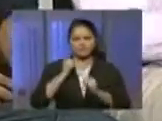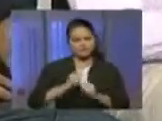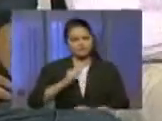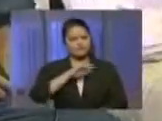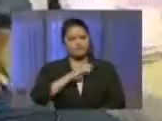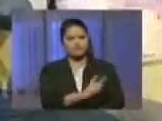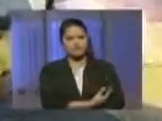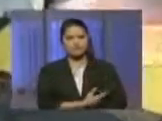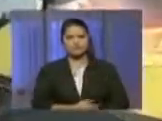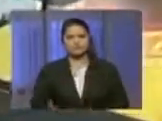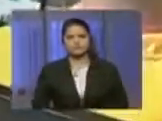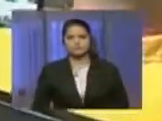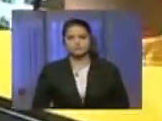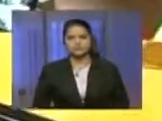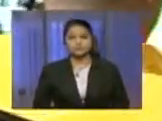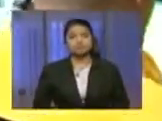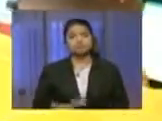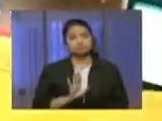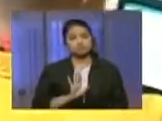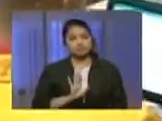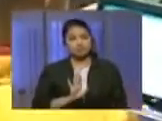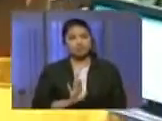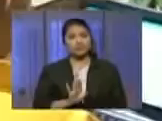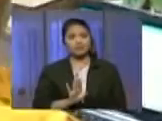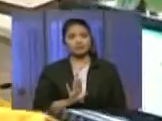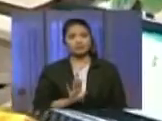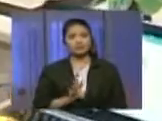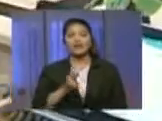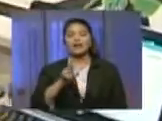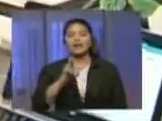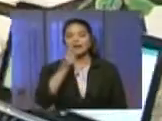indestructible Así es compañero